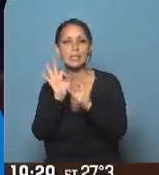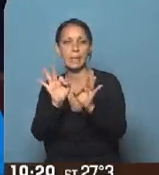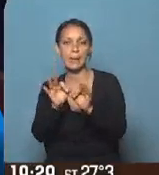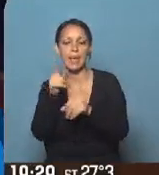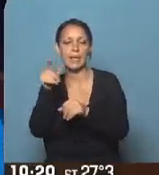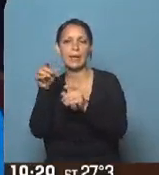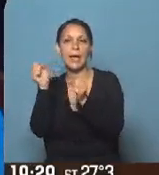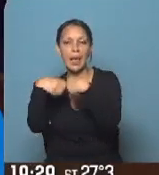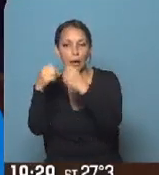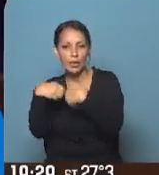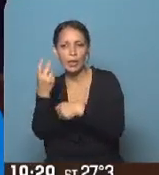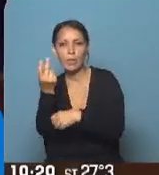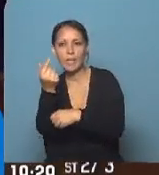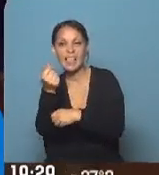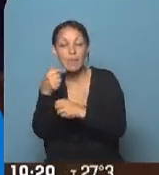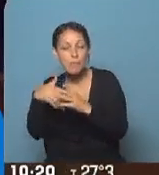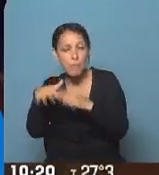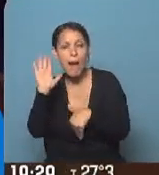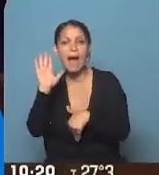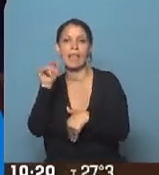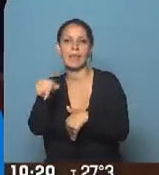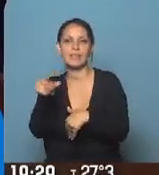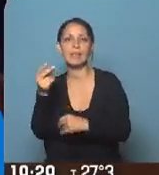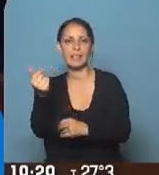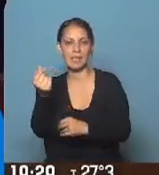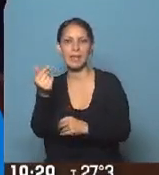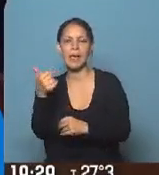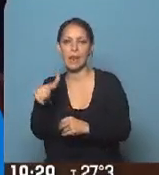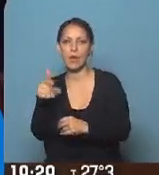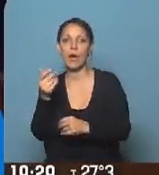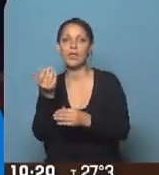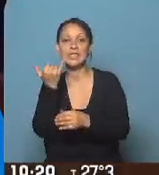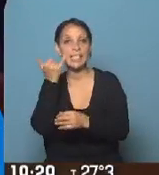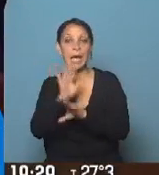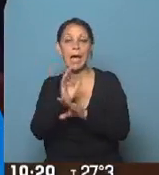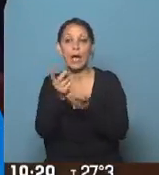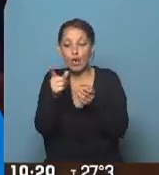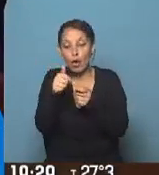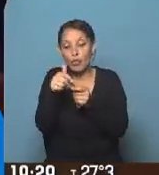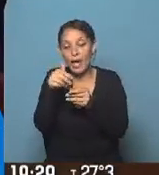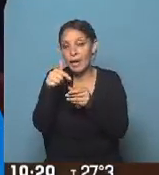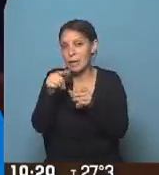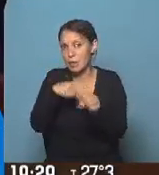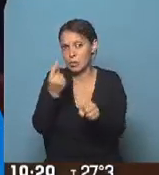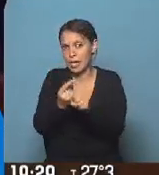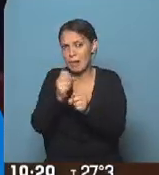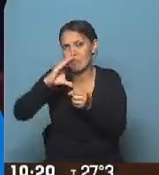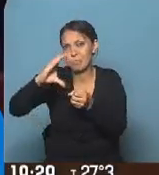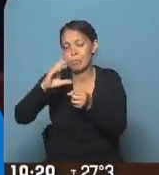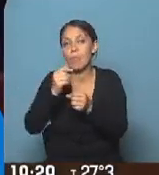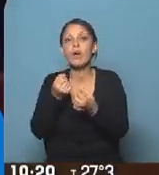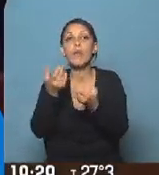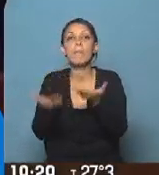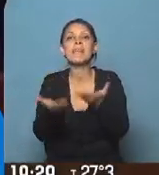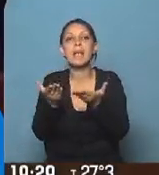sur. Sí. Mucho de ese dinero, que se pesaba, porque ya no se podía ni siquiera contar, finalmente se enterró